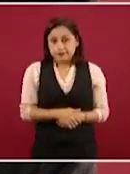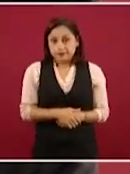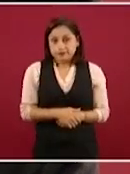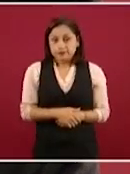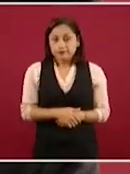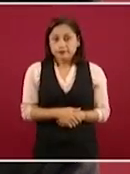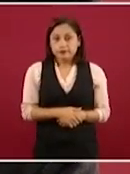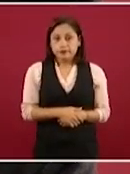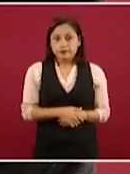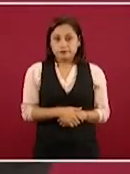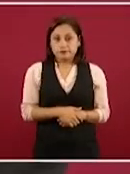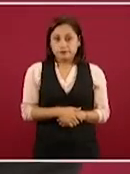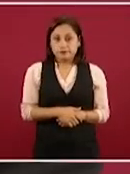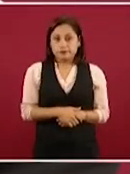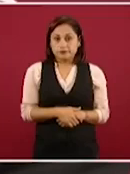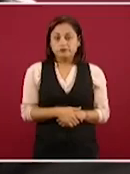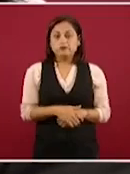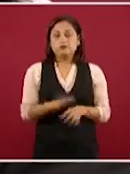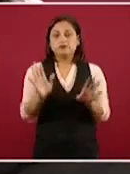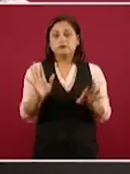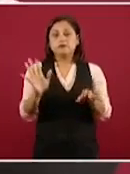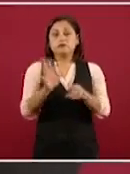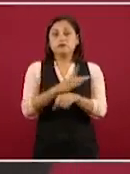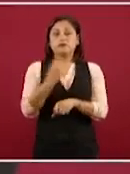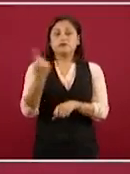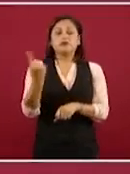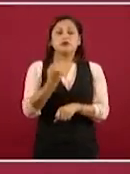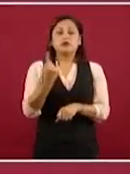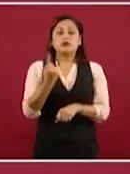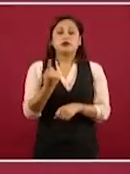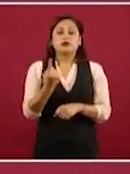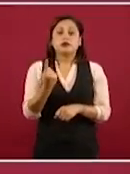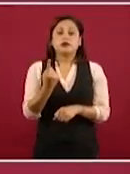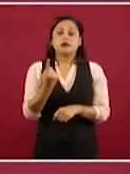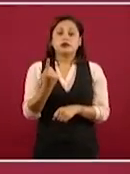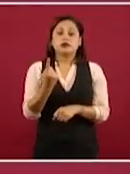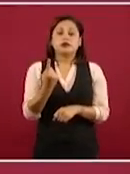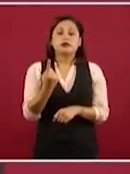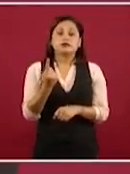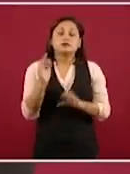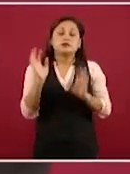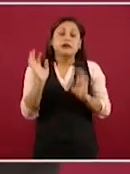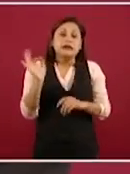porque se puede pensar que pues Guanajuato